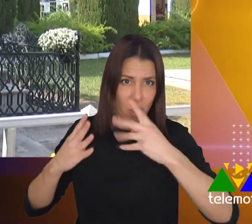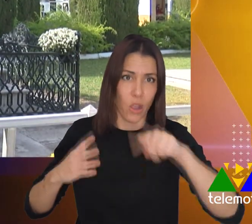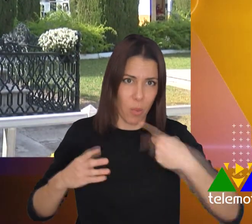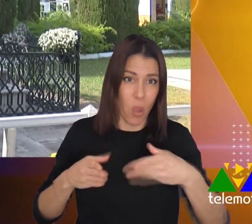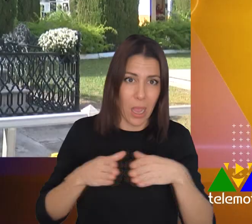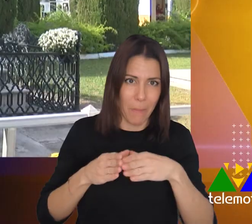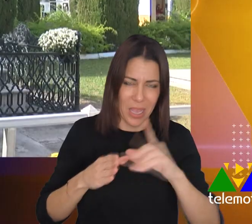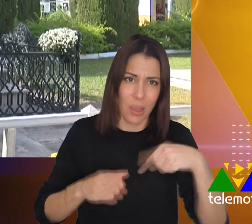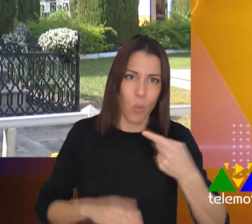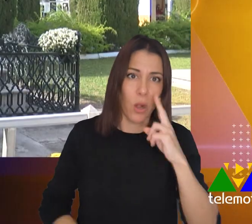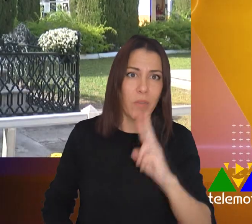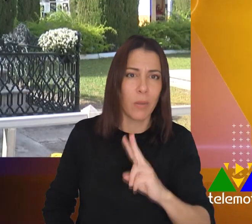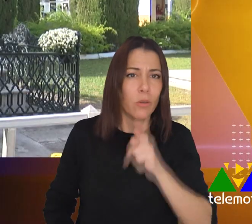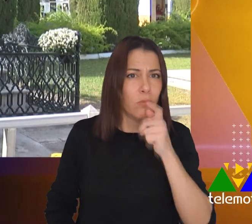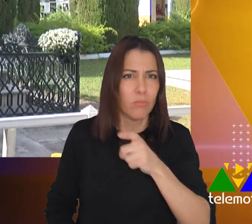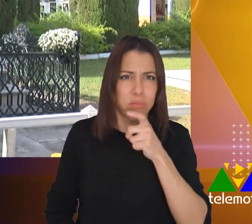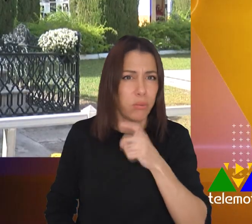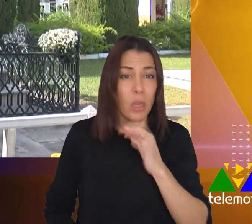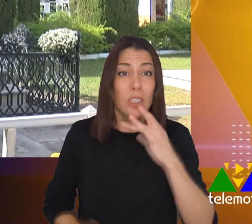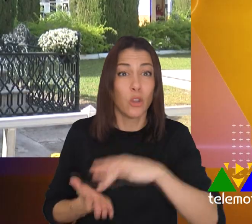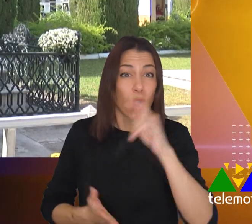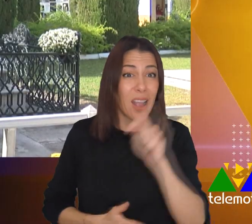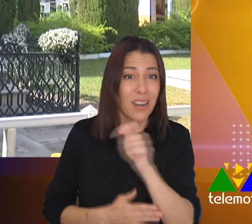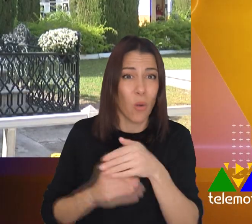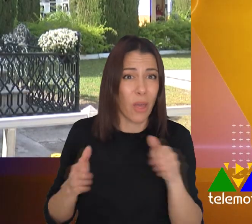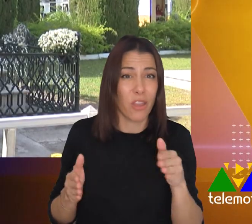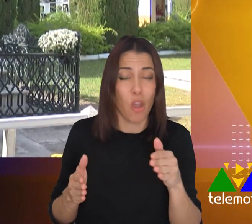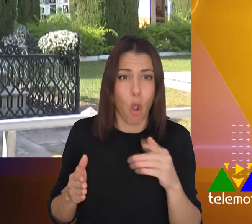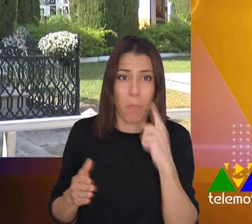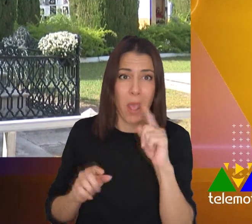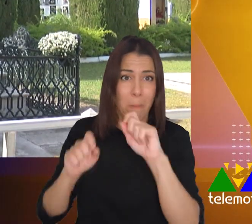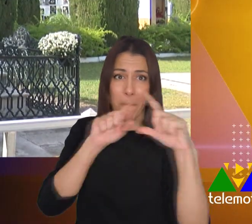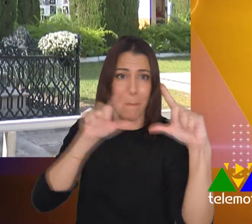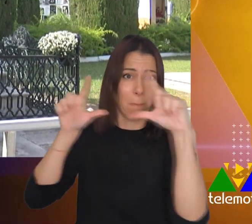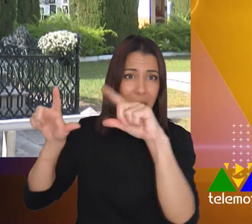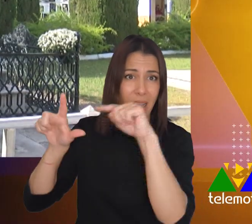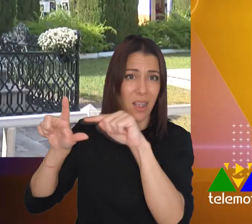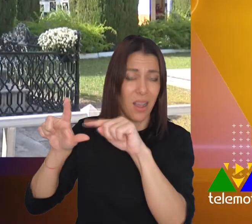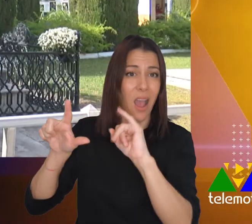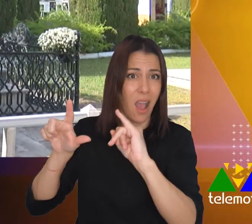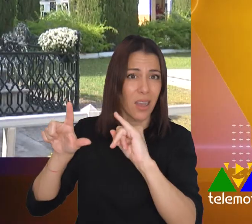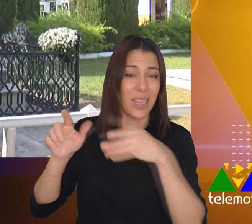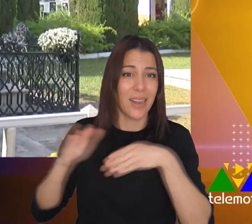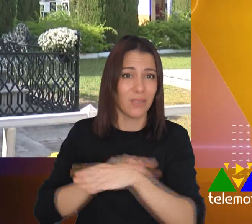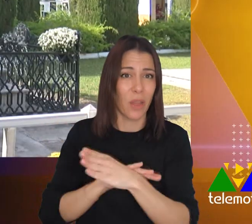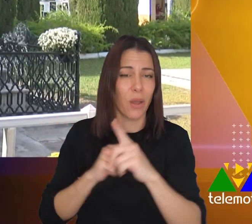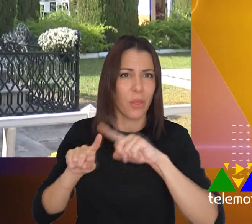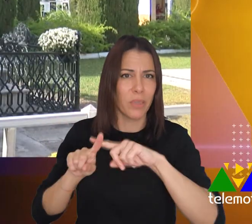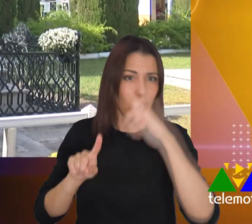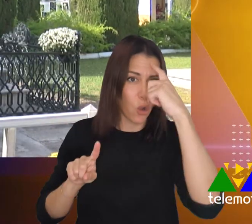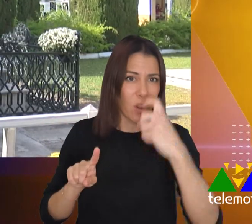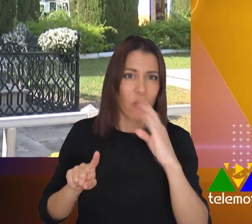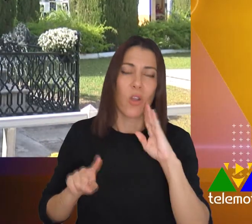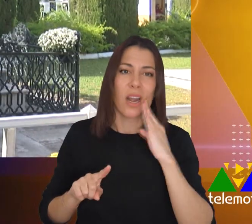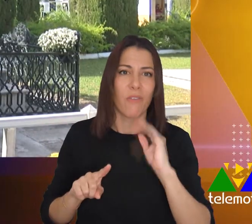también la veremos, pues se tardó hasta se inaugura, precisamente en la placa está ahí en la entrada del cementerio, recordando la fecha